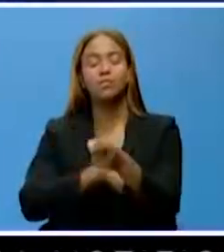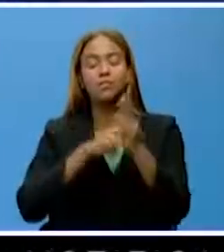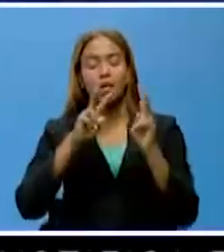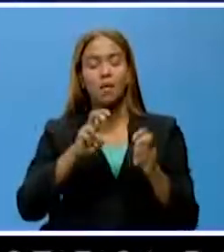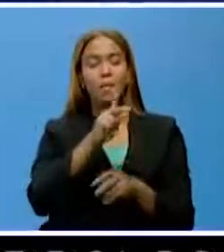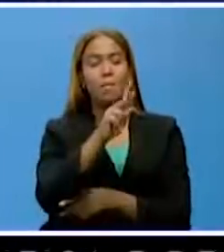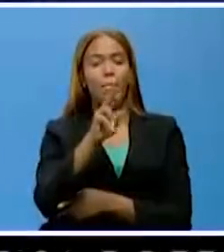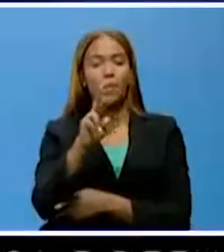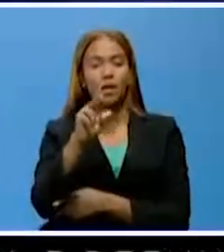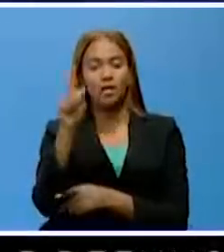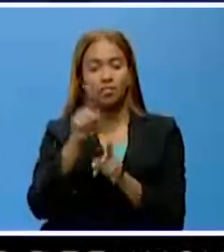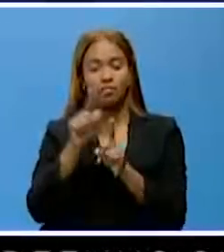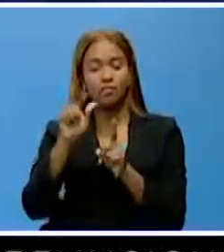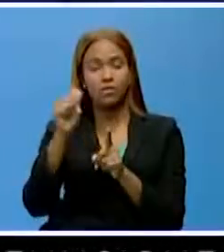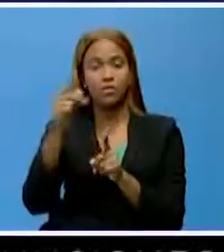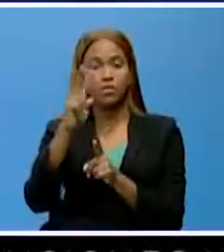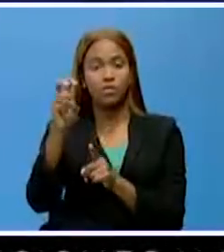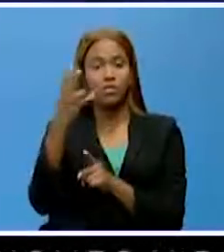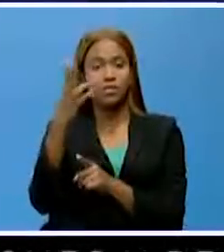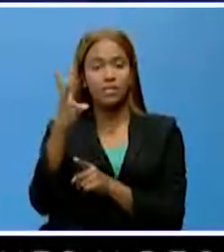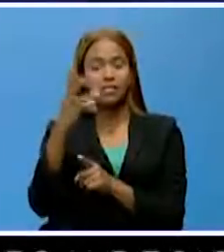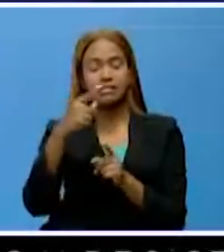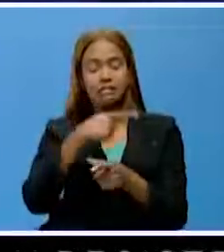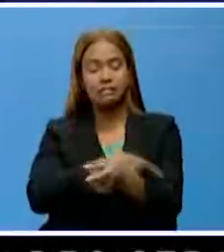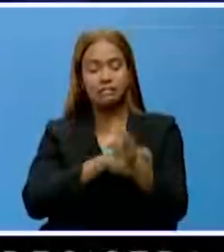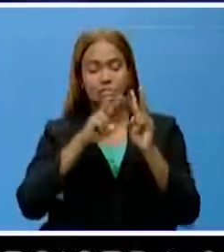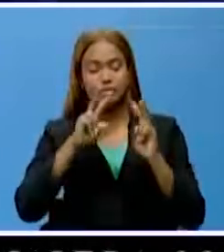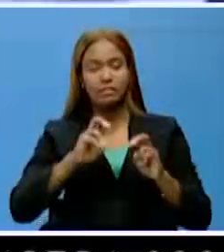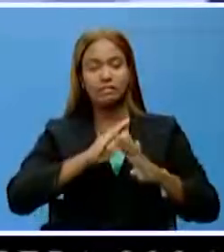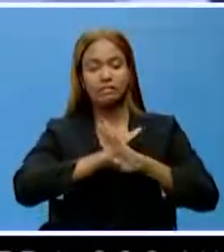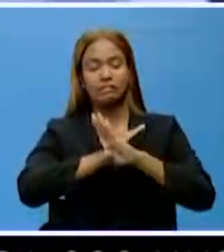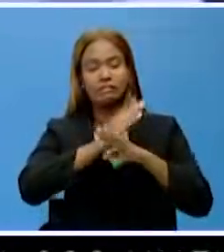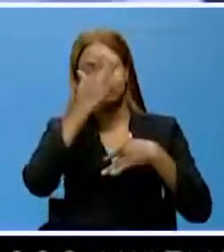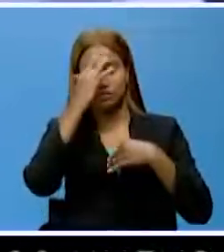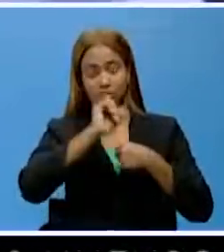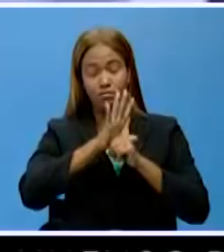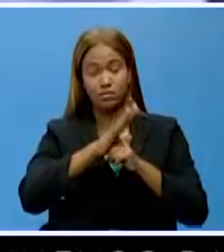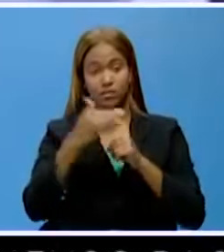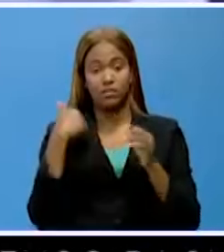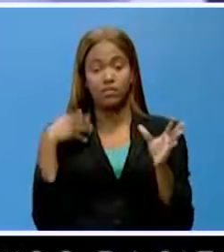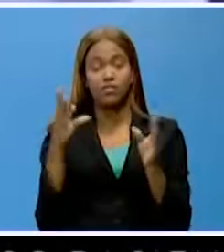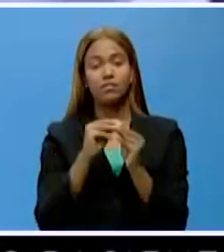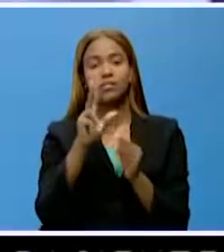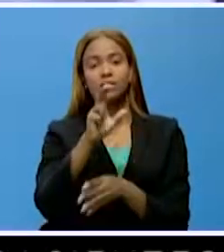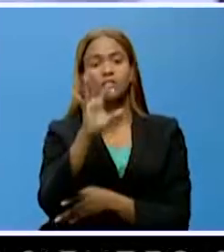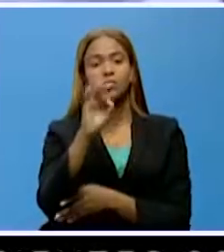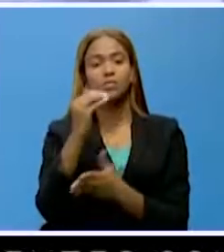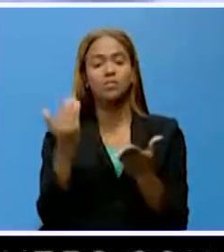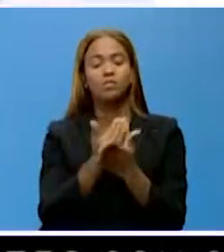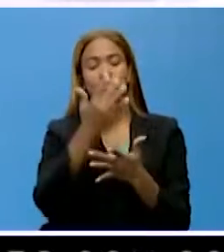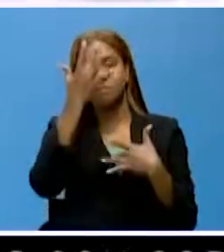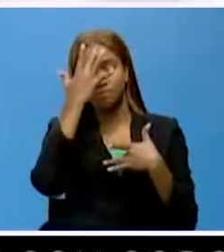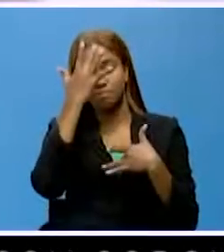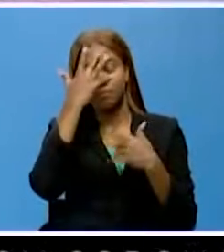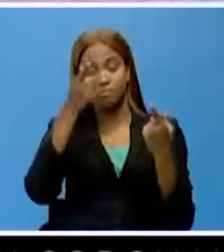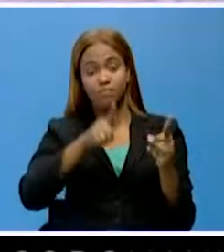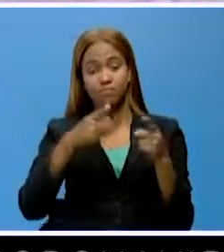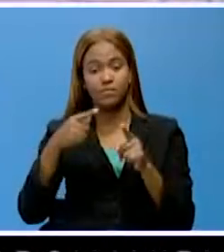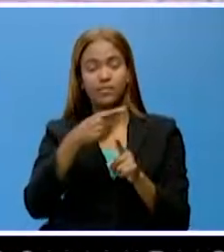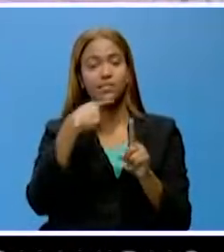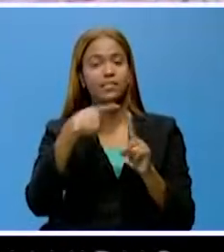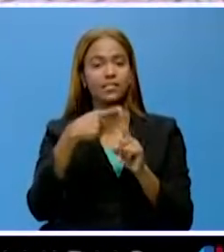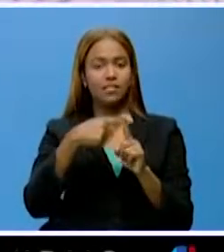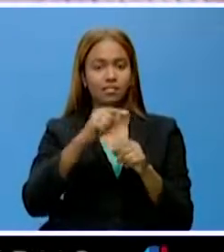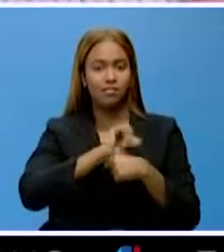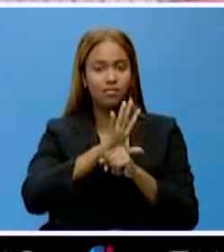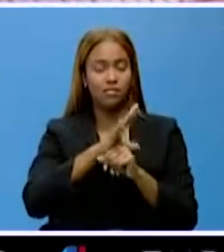PCR, mientras que unas 216 son pruebas antígenas. Hay unos 390 nuevos casos de pacientes con coronavirus.